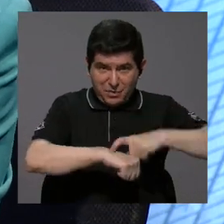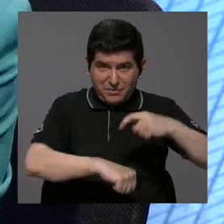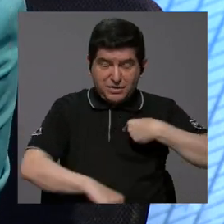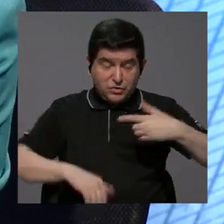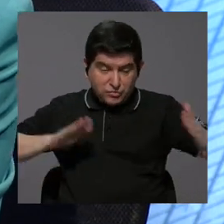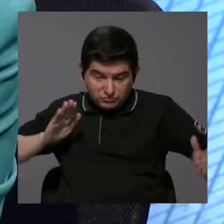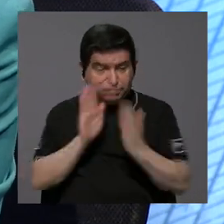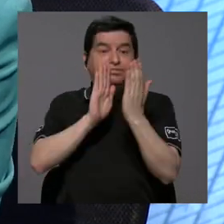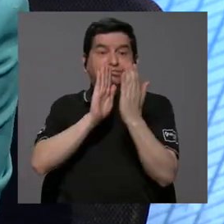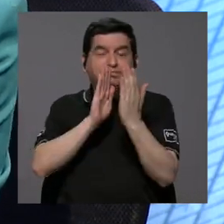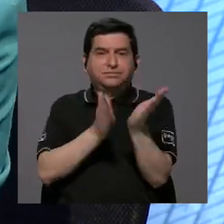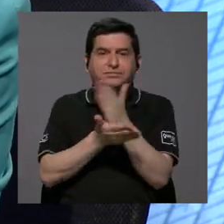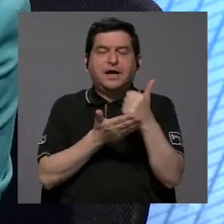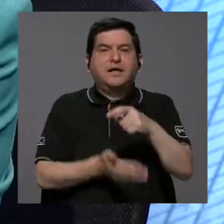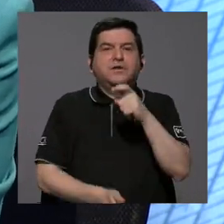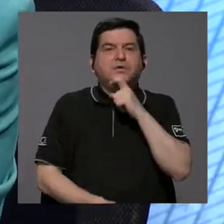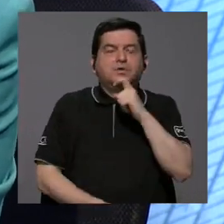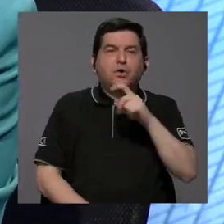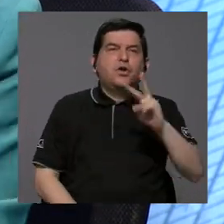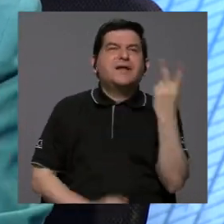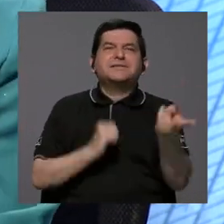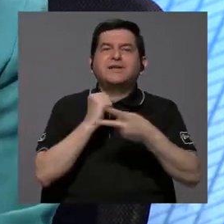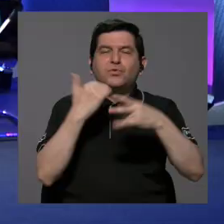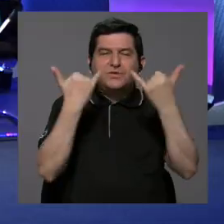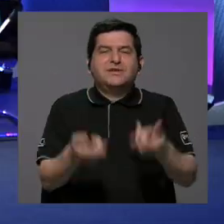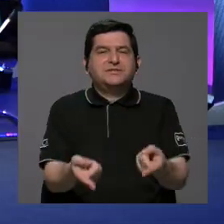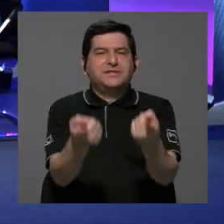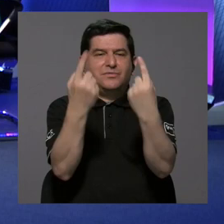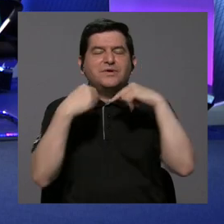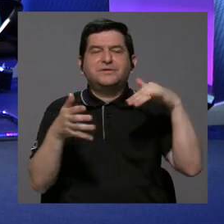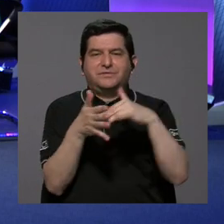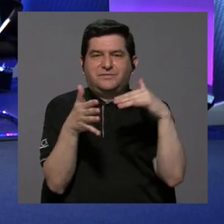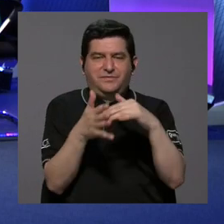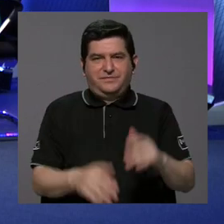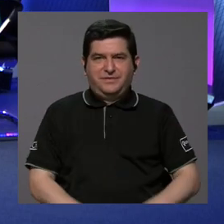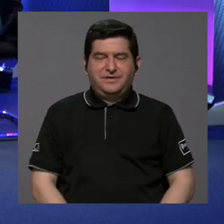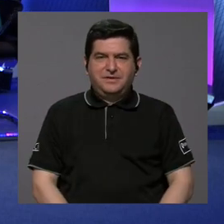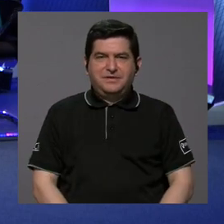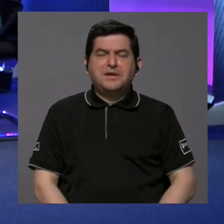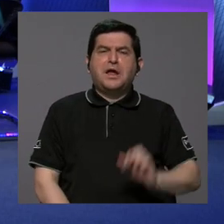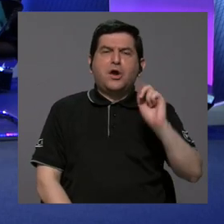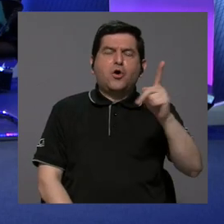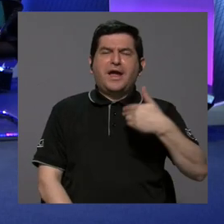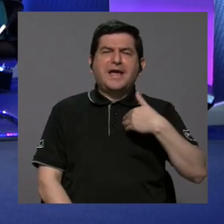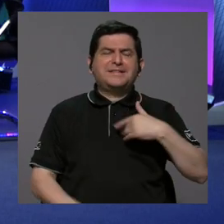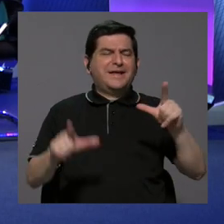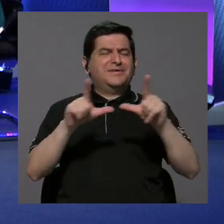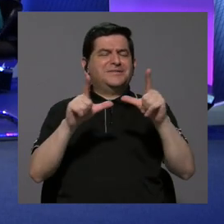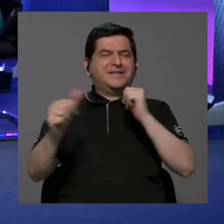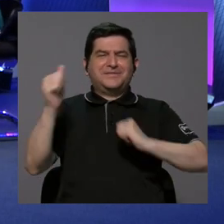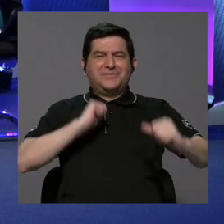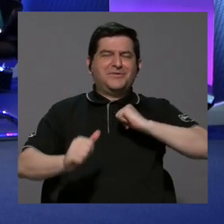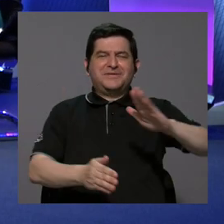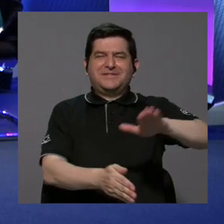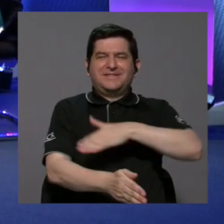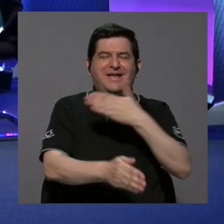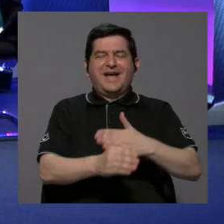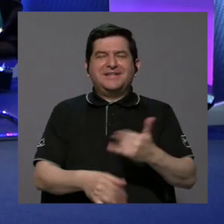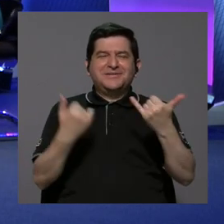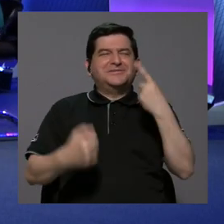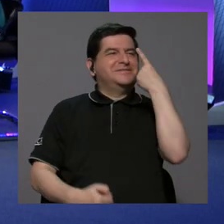me enfrenté Pues algo difícil la segunda vez fue cuando ya regresé de estudiar y dije ok tengo un título de teatro musical Cumplí mi sueño